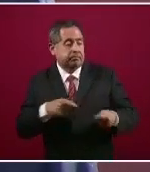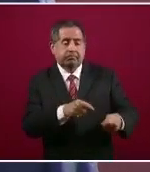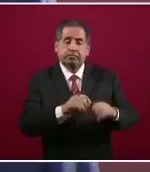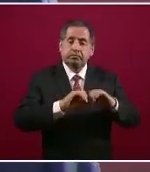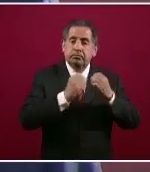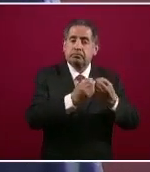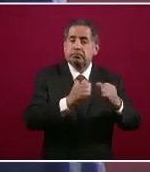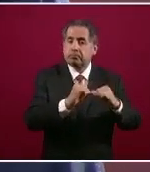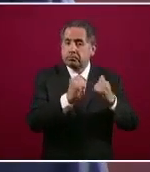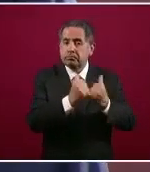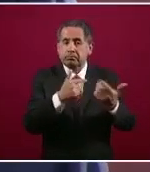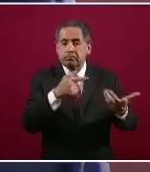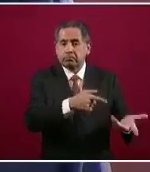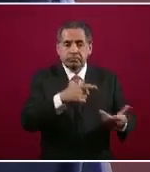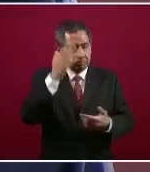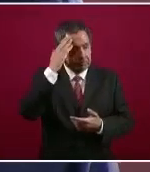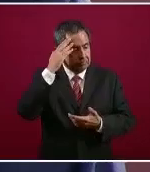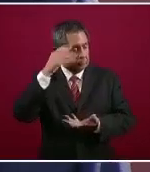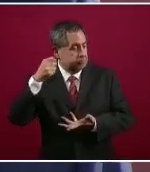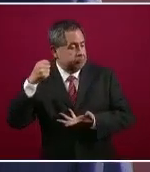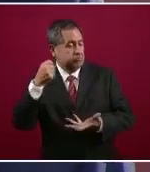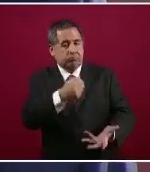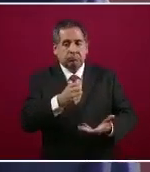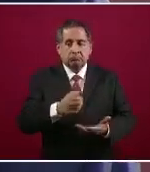organizaciones. Dirigentes